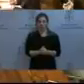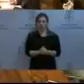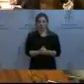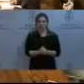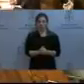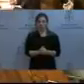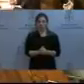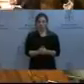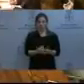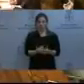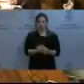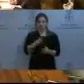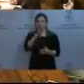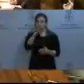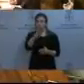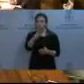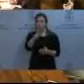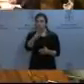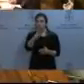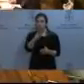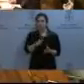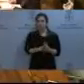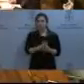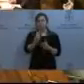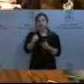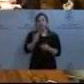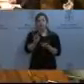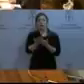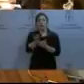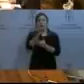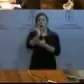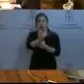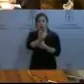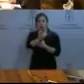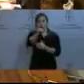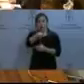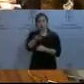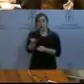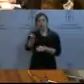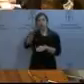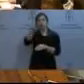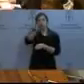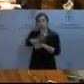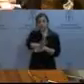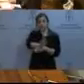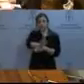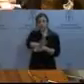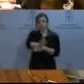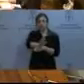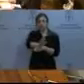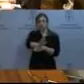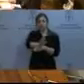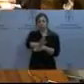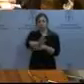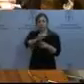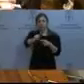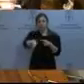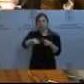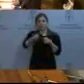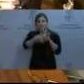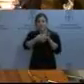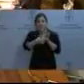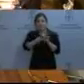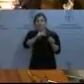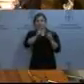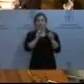Primero de todo, reconocer que la moción que hoy se trae a colación es subsiguiente a la interpelación